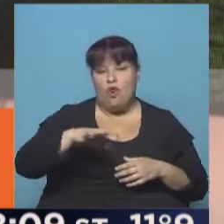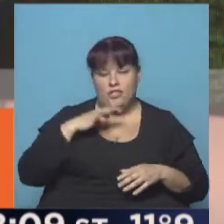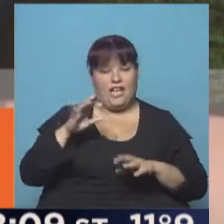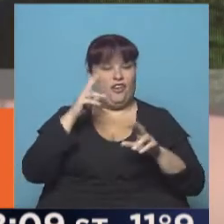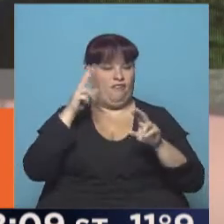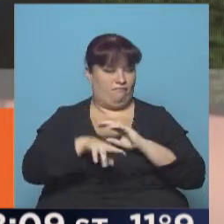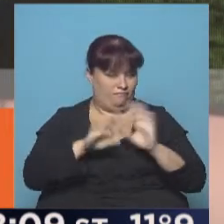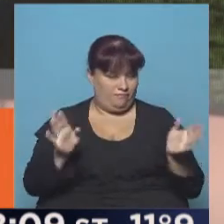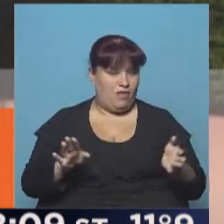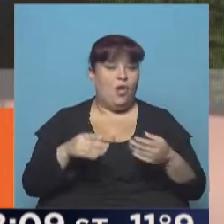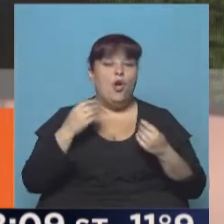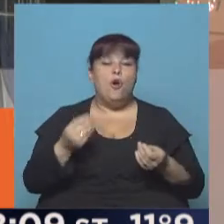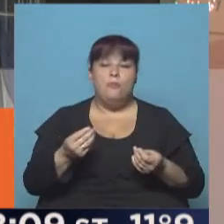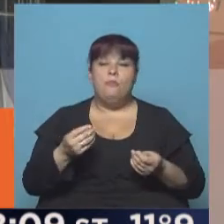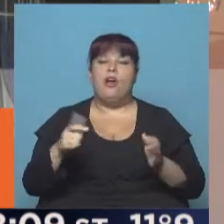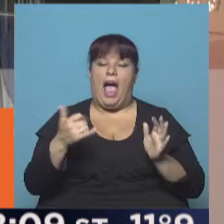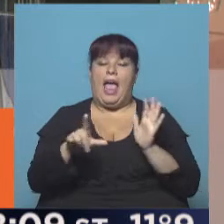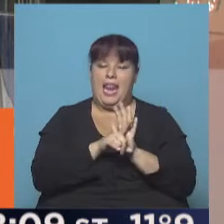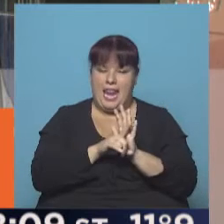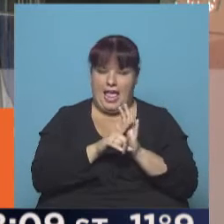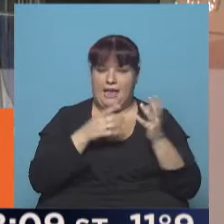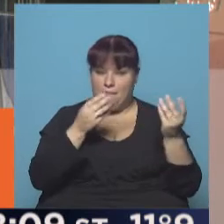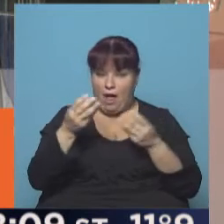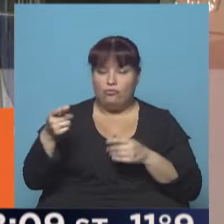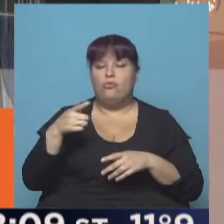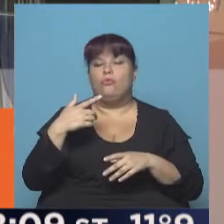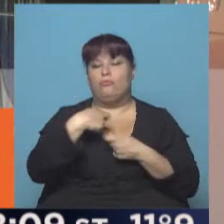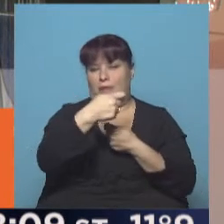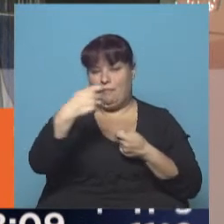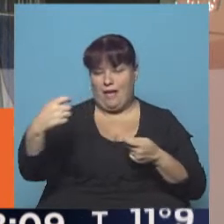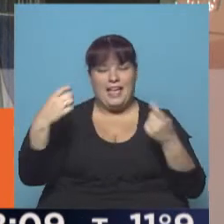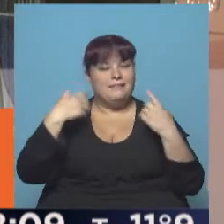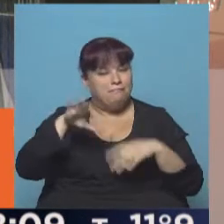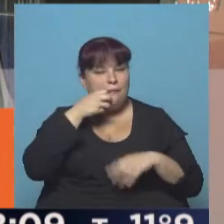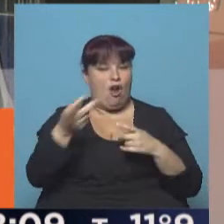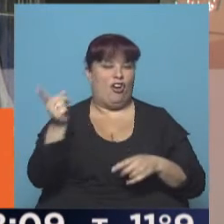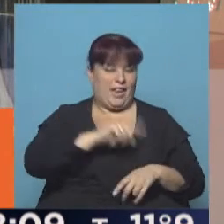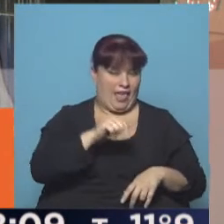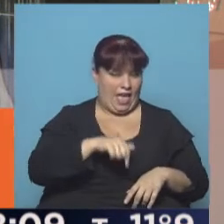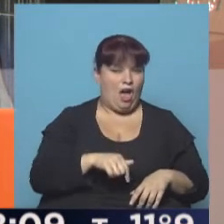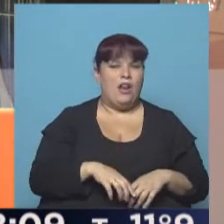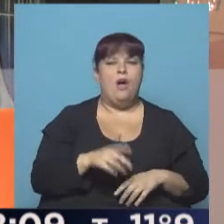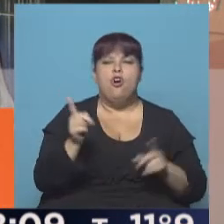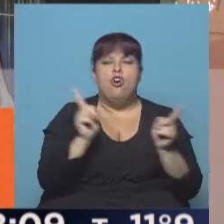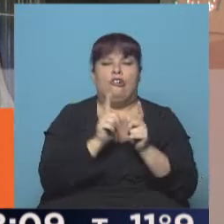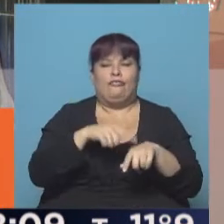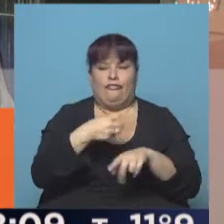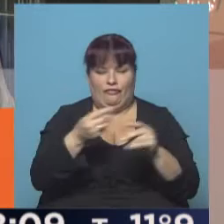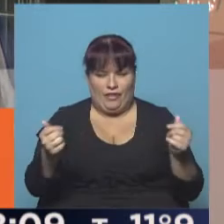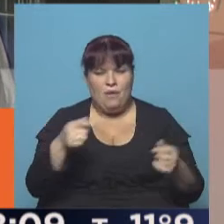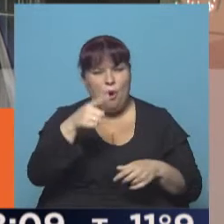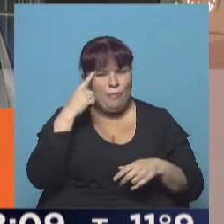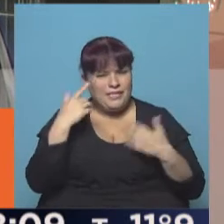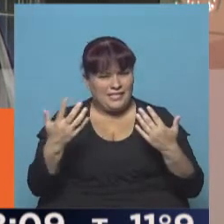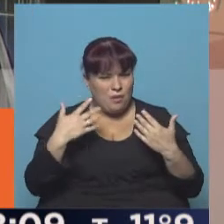de existir, porque tenemos una ley de coparticipación que es mucho más justa que la que actualmente existe. Diputado, muy cortito porque estamos llegando al final. ¿Usted cree que